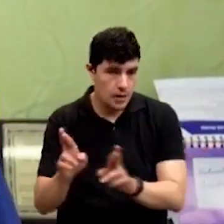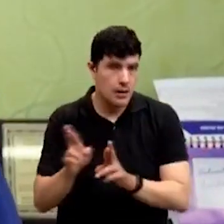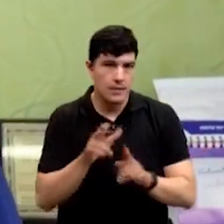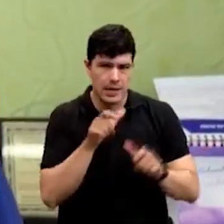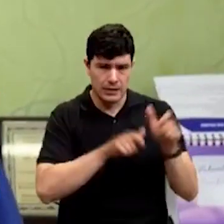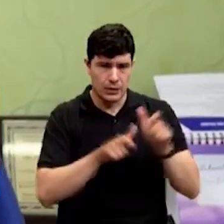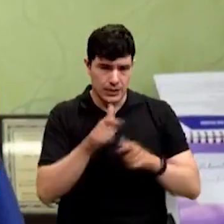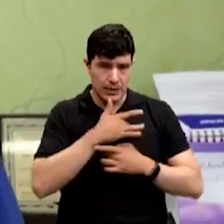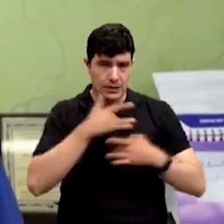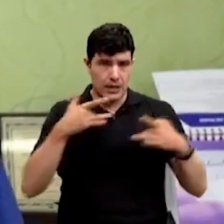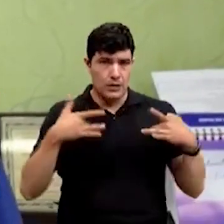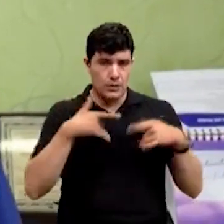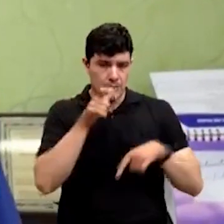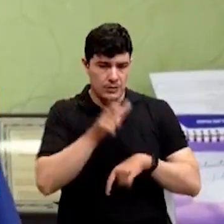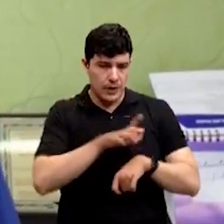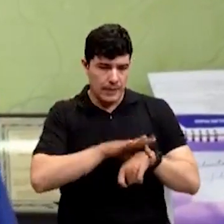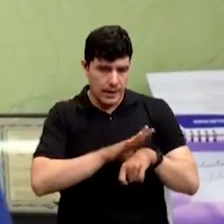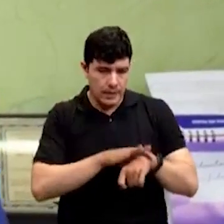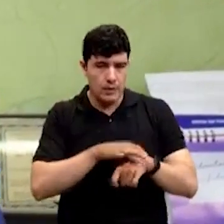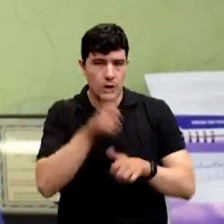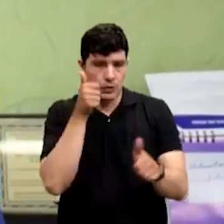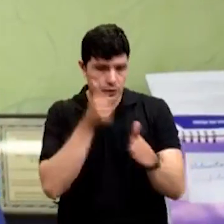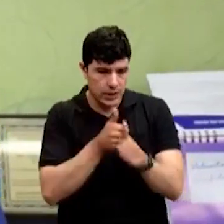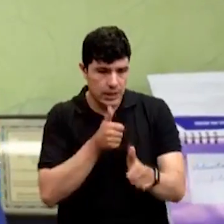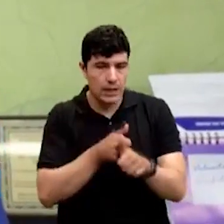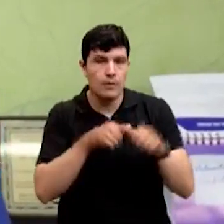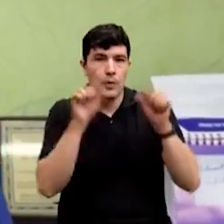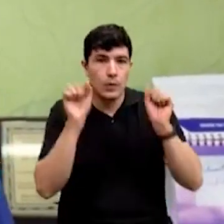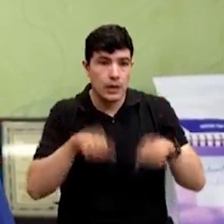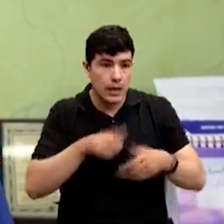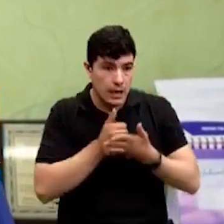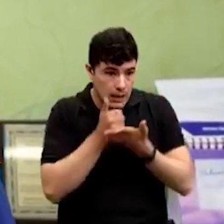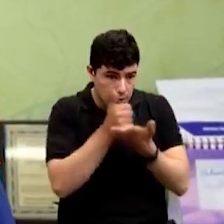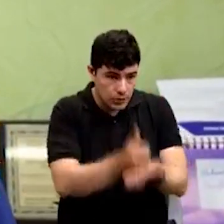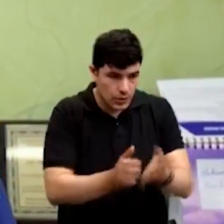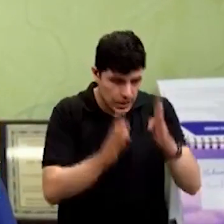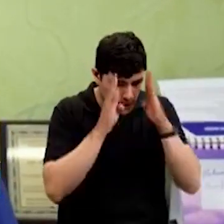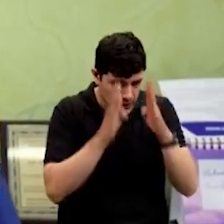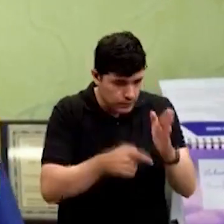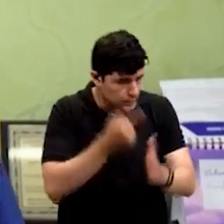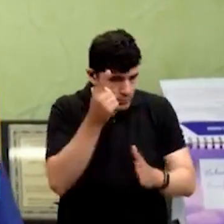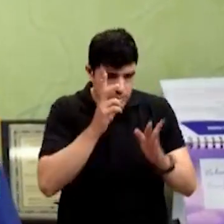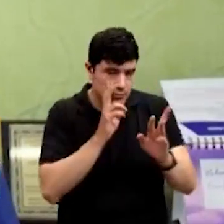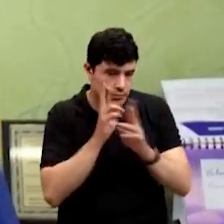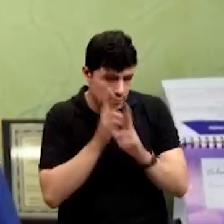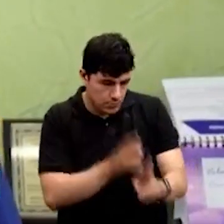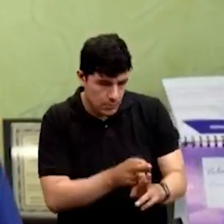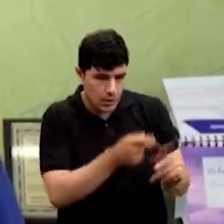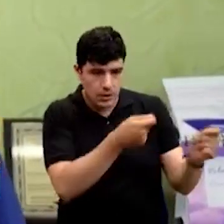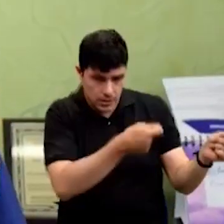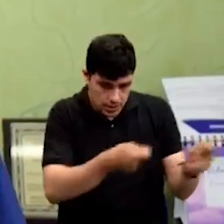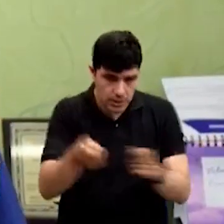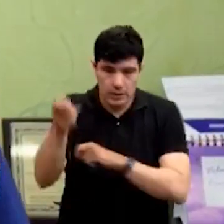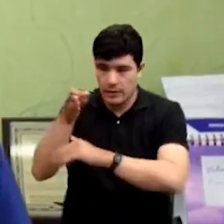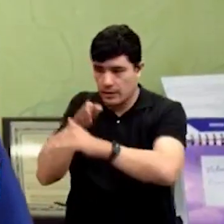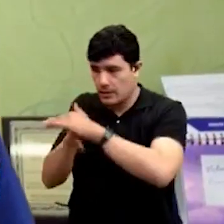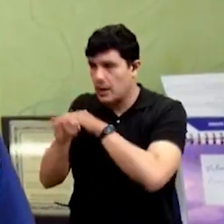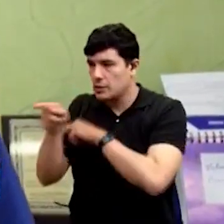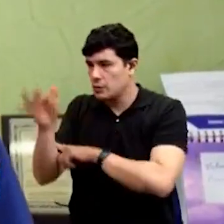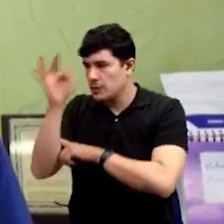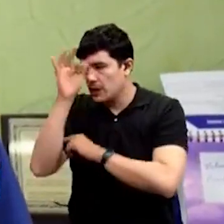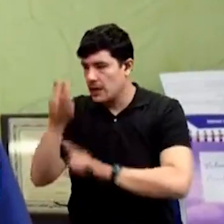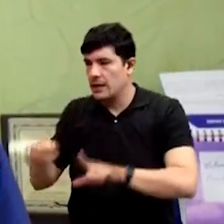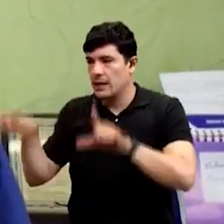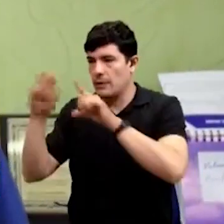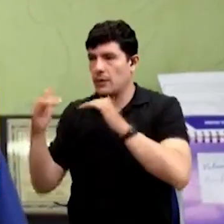sanitario, médicos, auxiliares, para poder hacer una atención inicial allá y hacer el traslado respectivo aquí